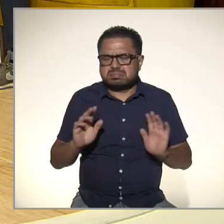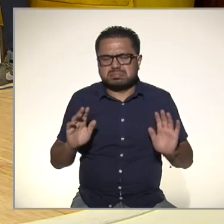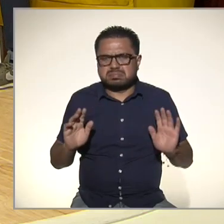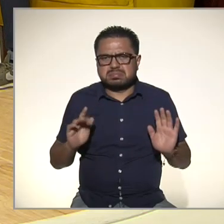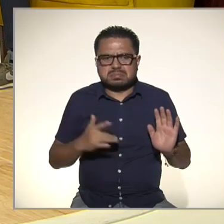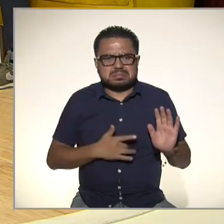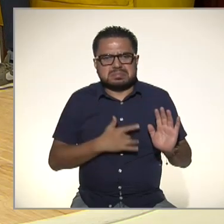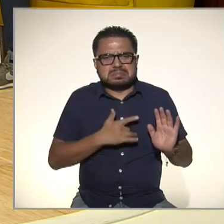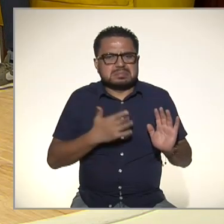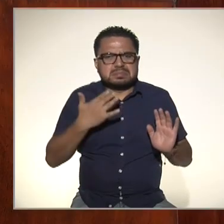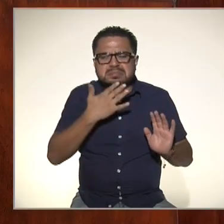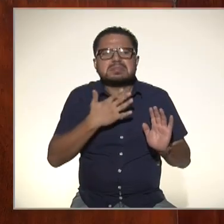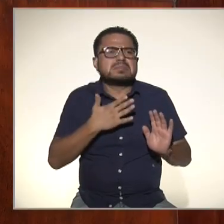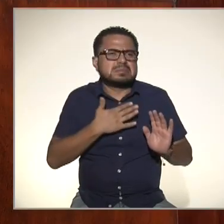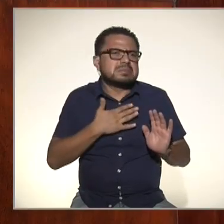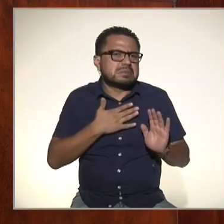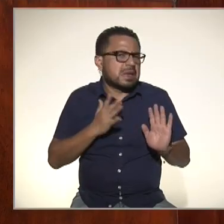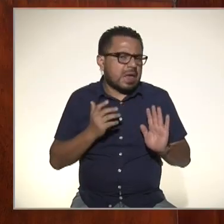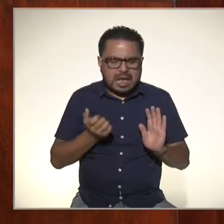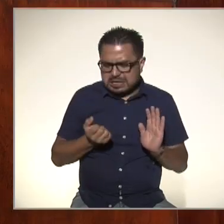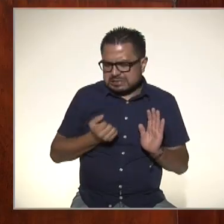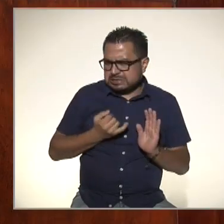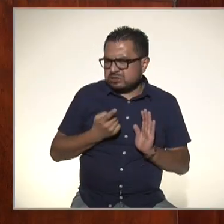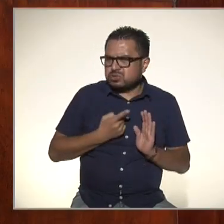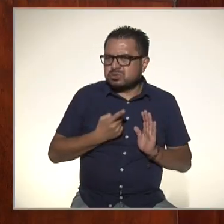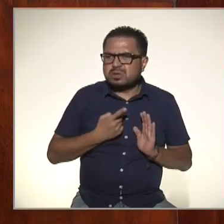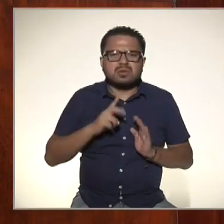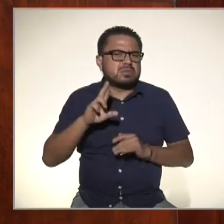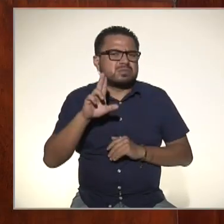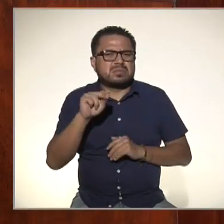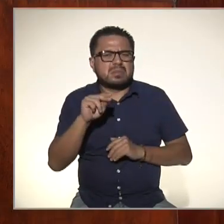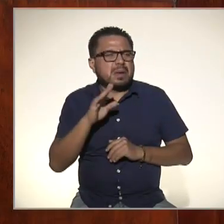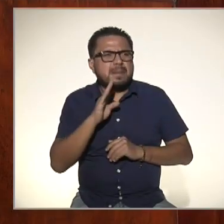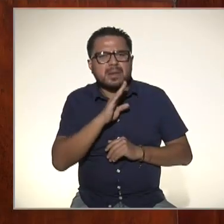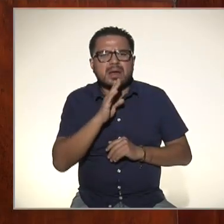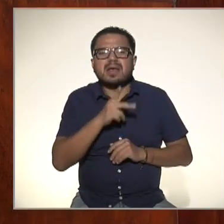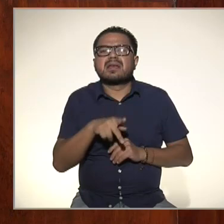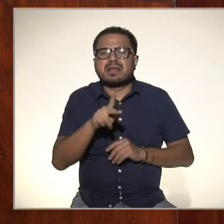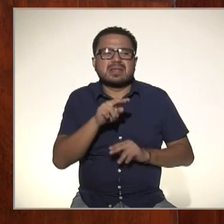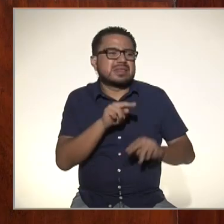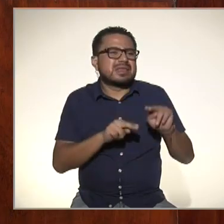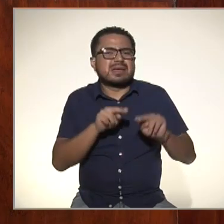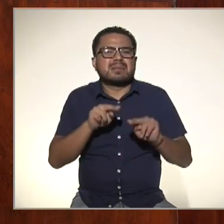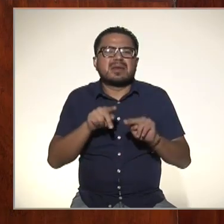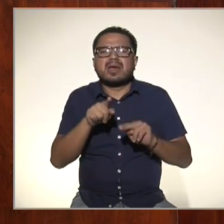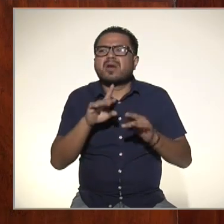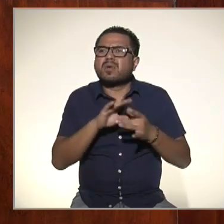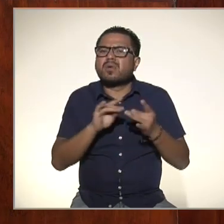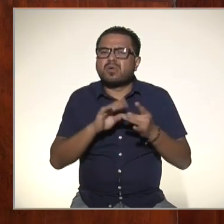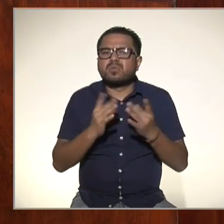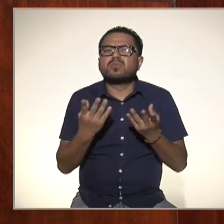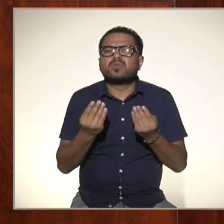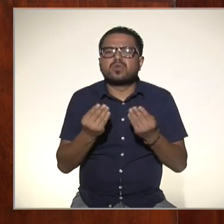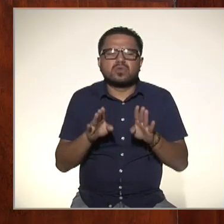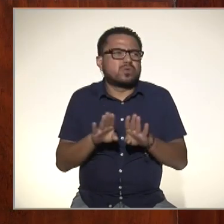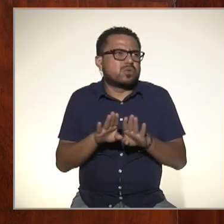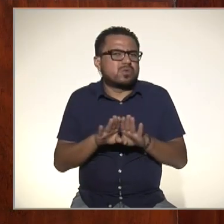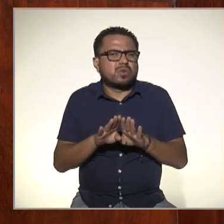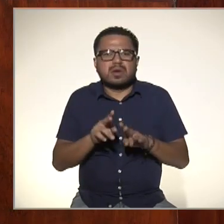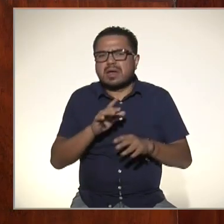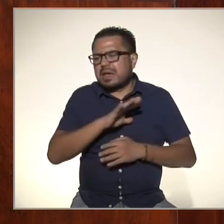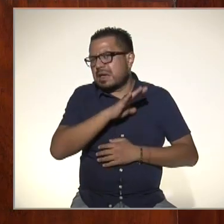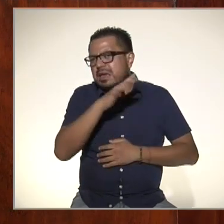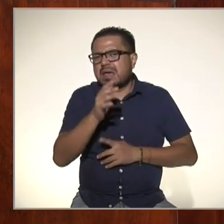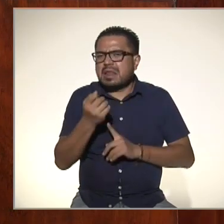darse placer, procurarse placer a sí mismo no es malo. También depende a qué le esté llamando mucho, ¿no? Pero en general